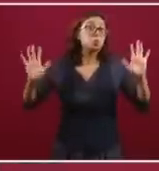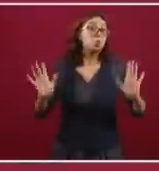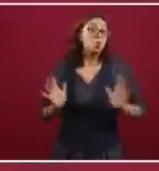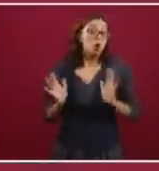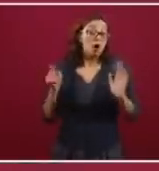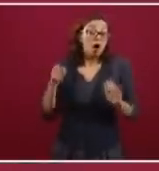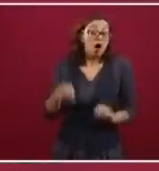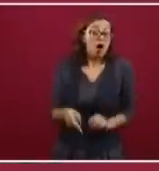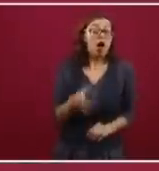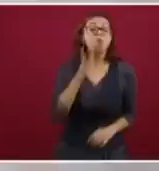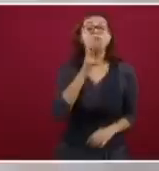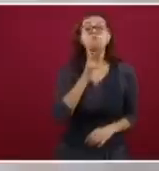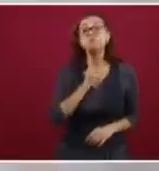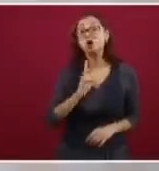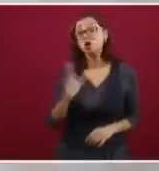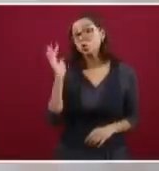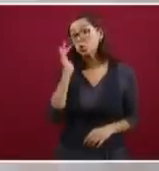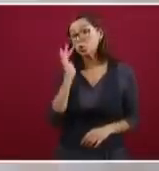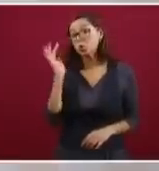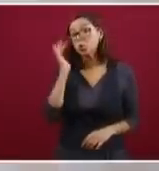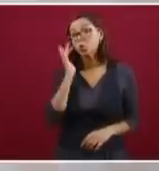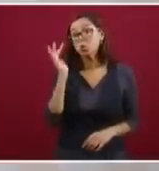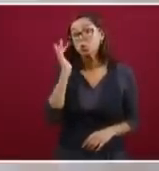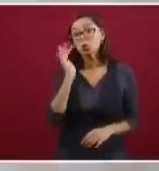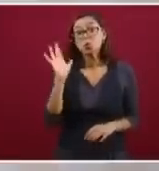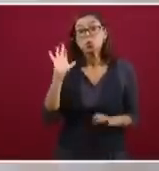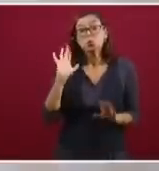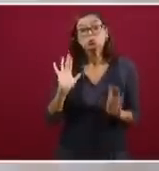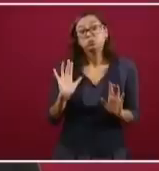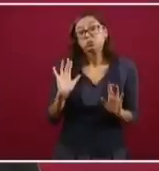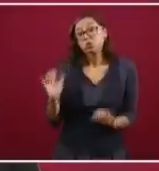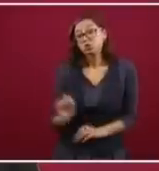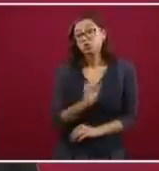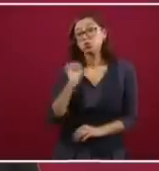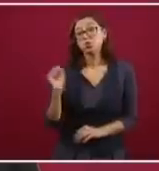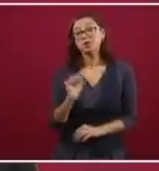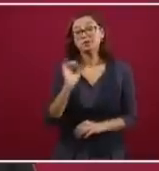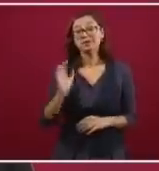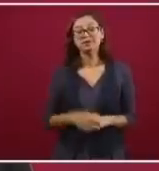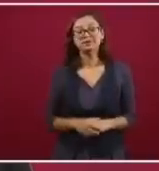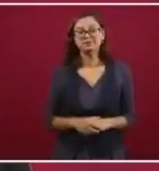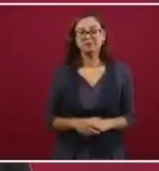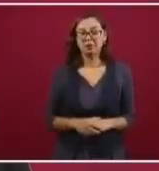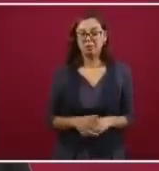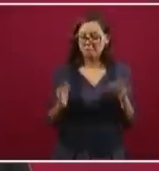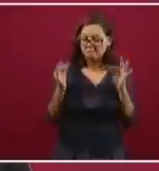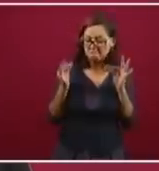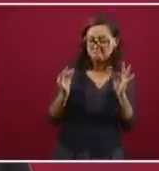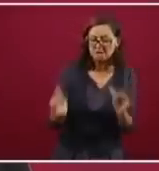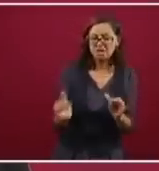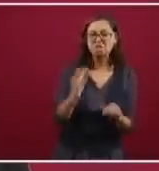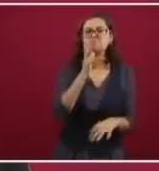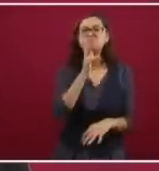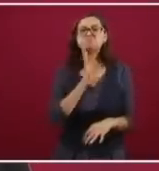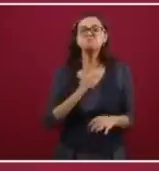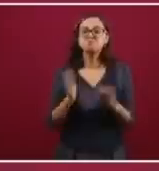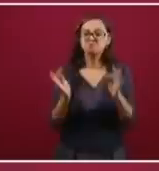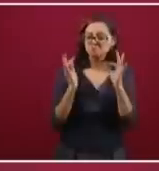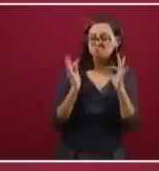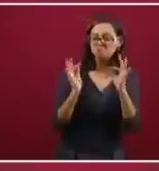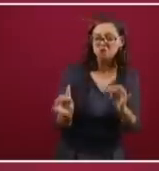hay petróleo. Y además del de mejor calidad,